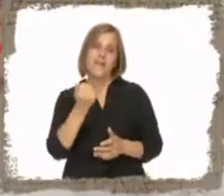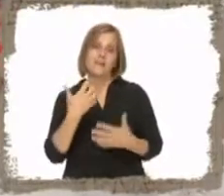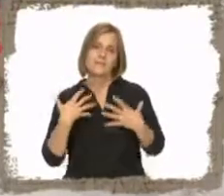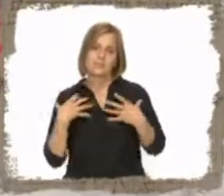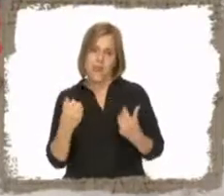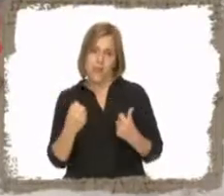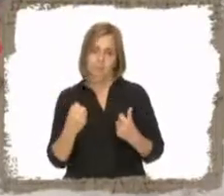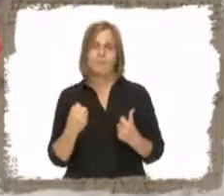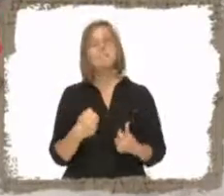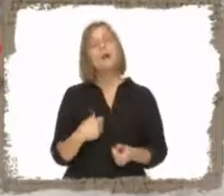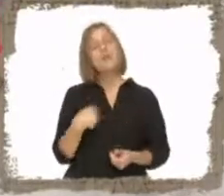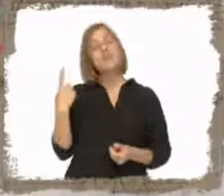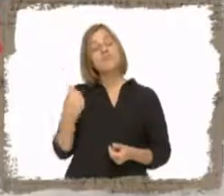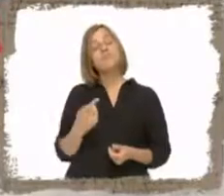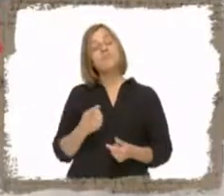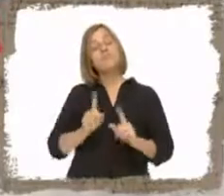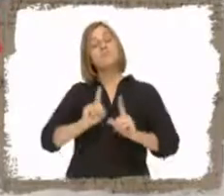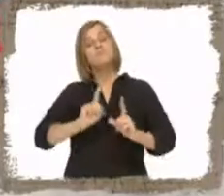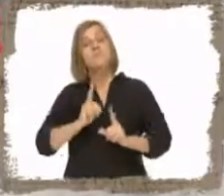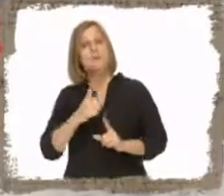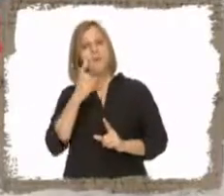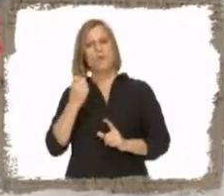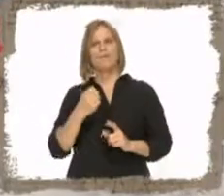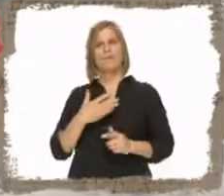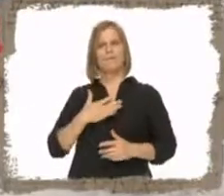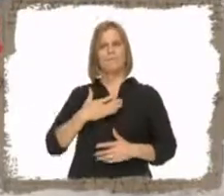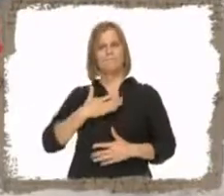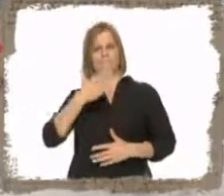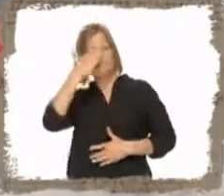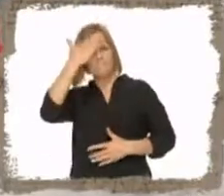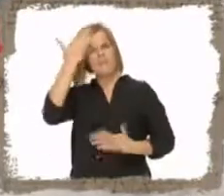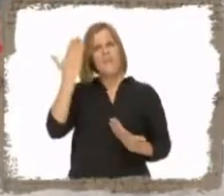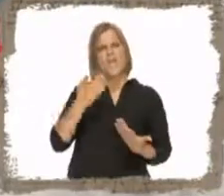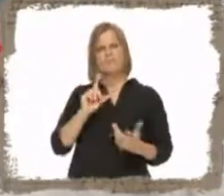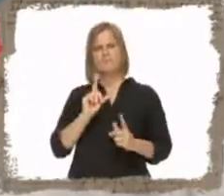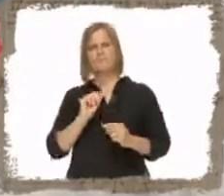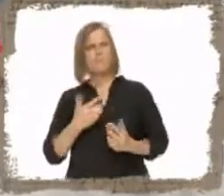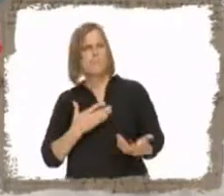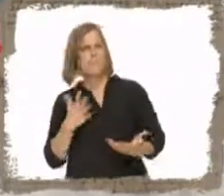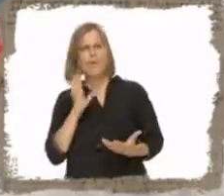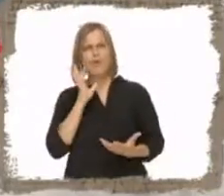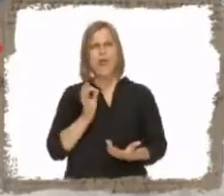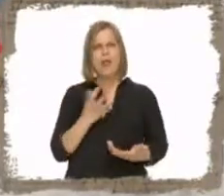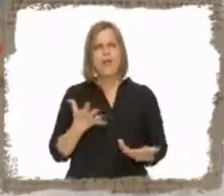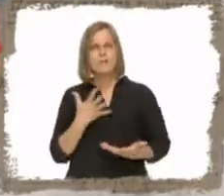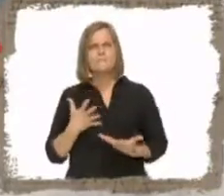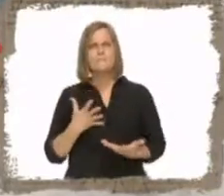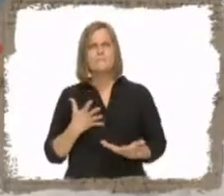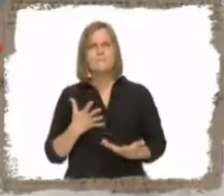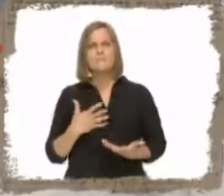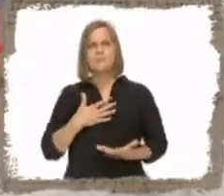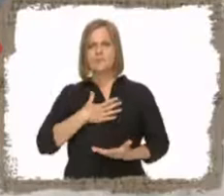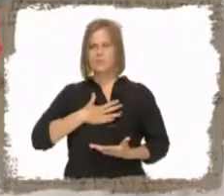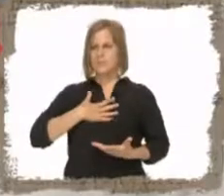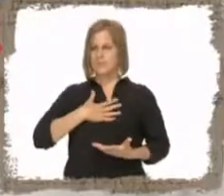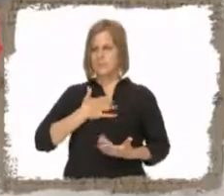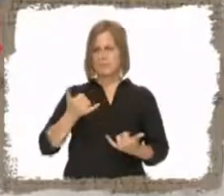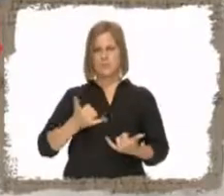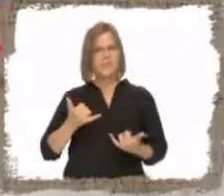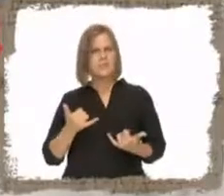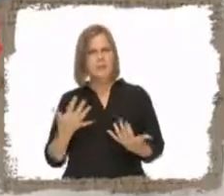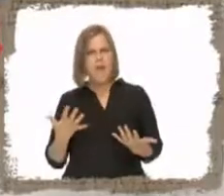que muchas veces nos damos cuenta que estamos enfermos o que tenemos alguna dolencia o alguna enfermedad cuando